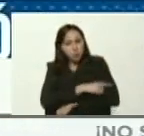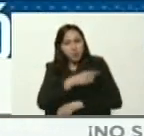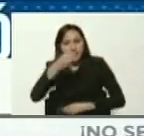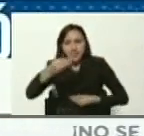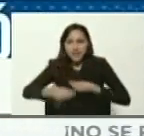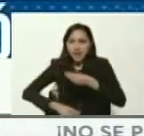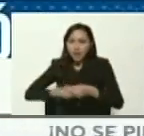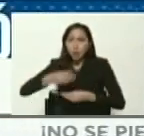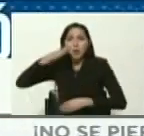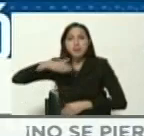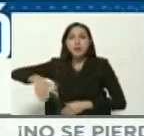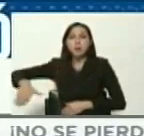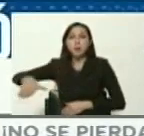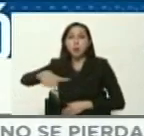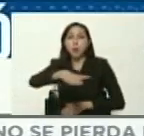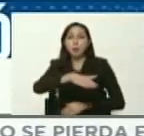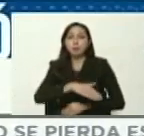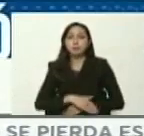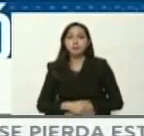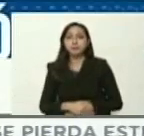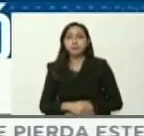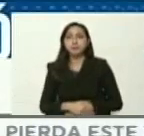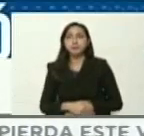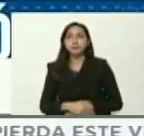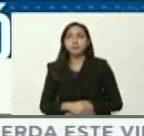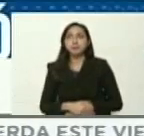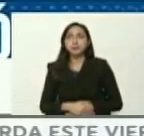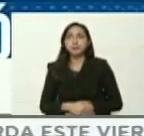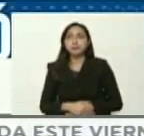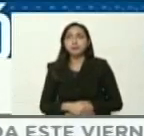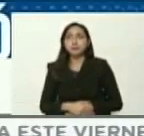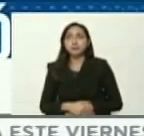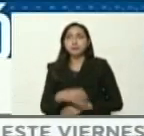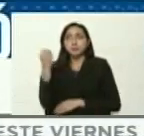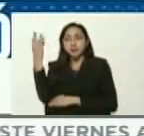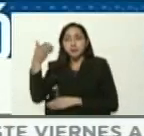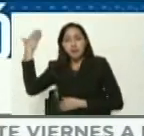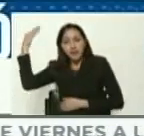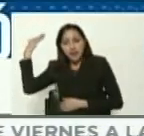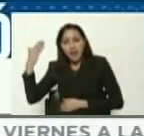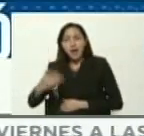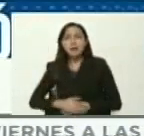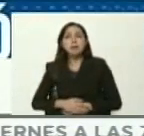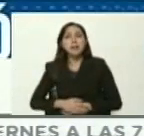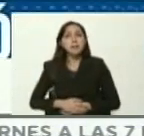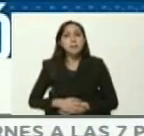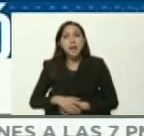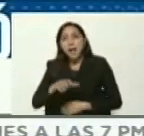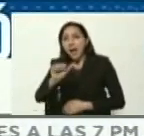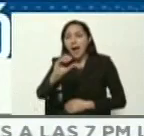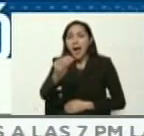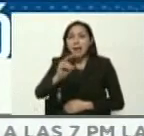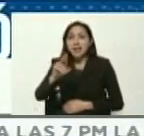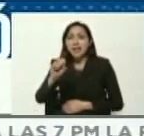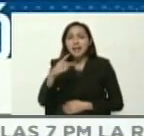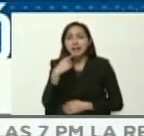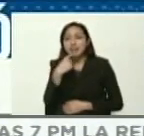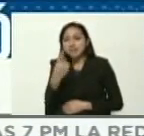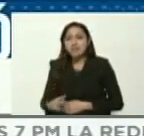creadores del pueblo, que hablaba nuestro gran Aquiles Nazoa, los poderes creadores del